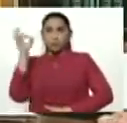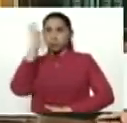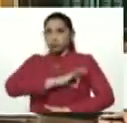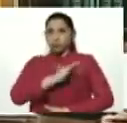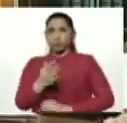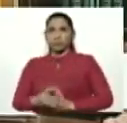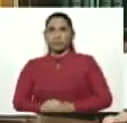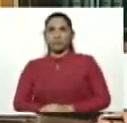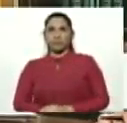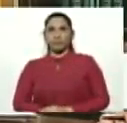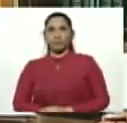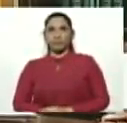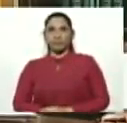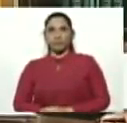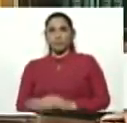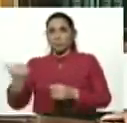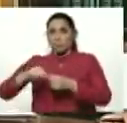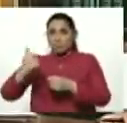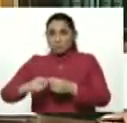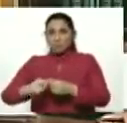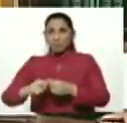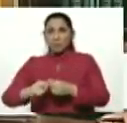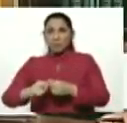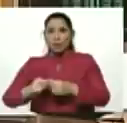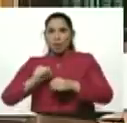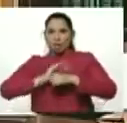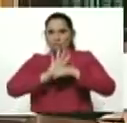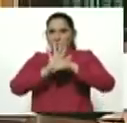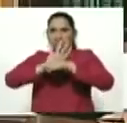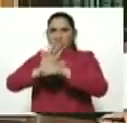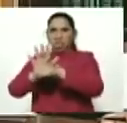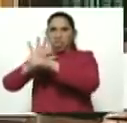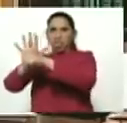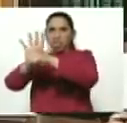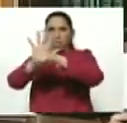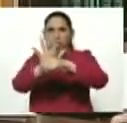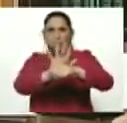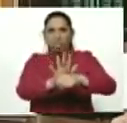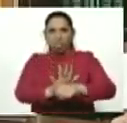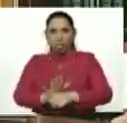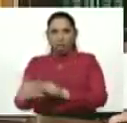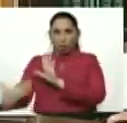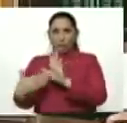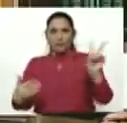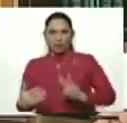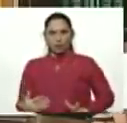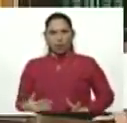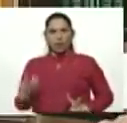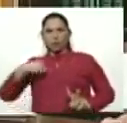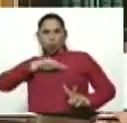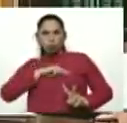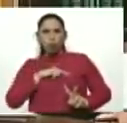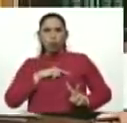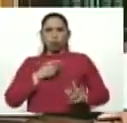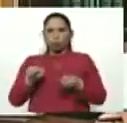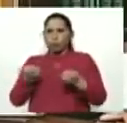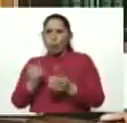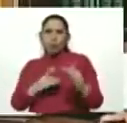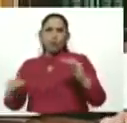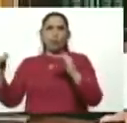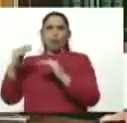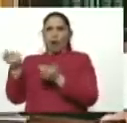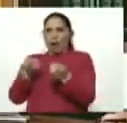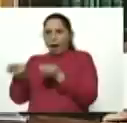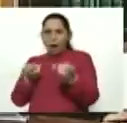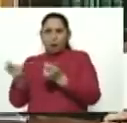Barquisimeto, está en Maracaibo. El virus está corriendo. Hemos logrado controlarlo a un altísimo nivel.